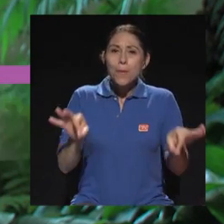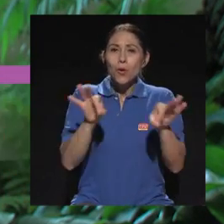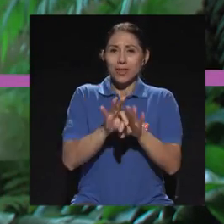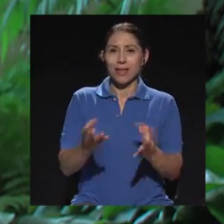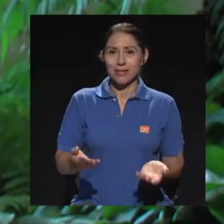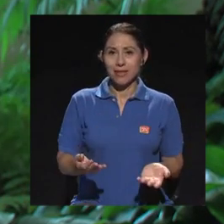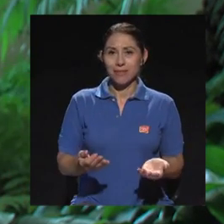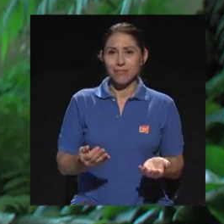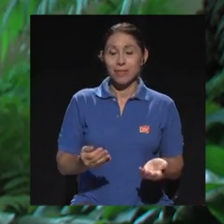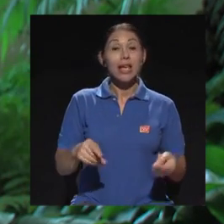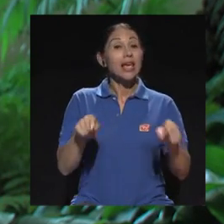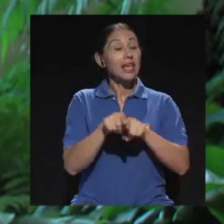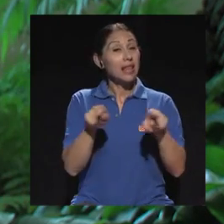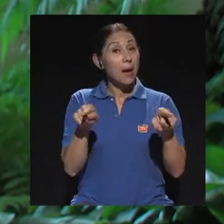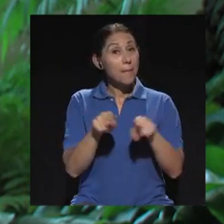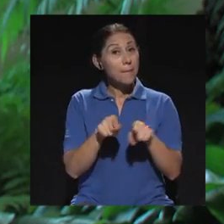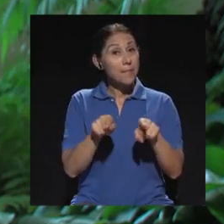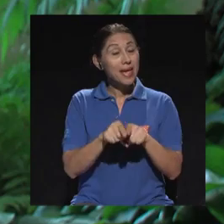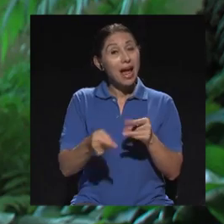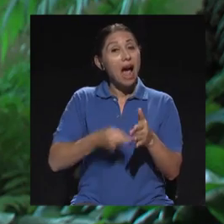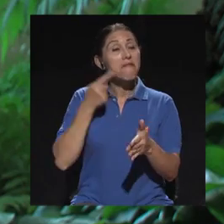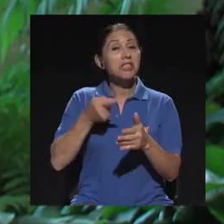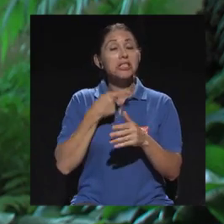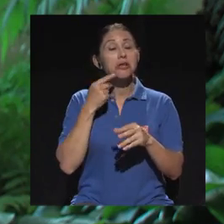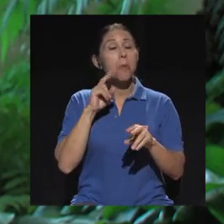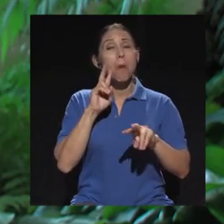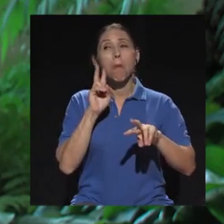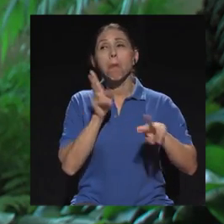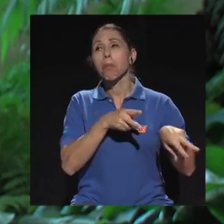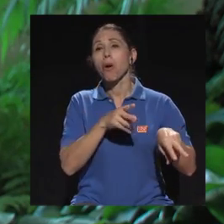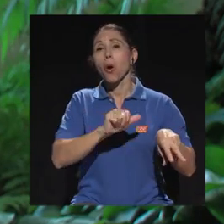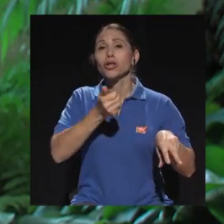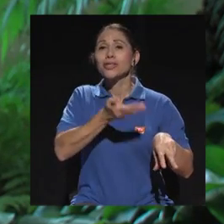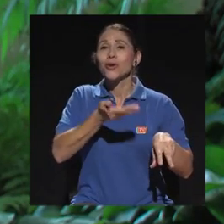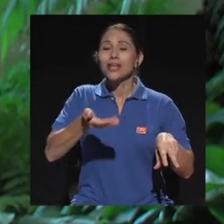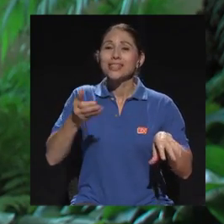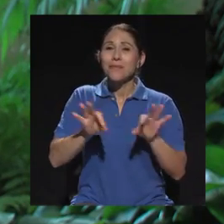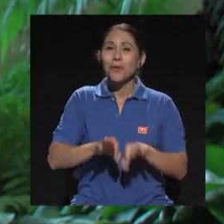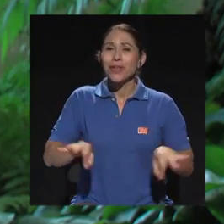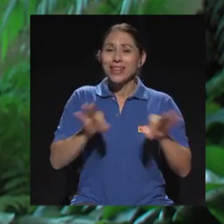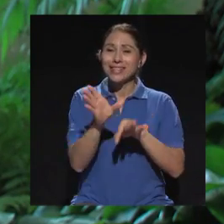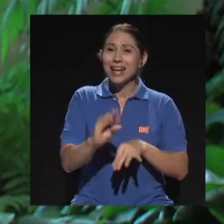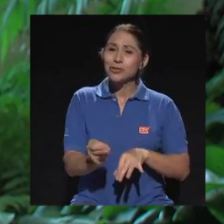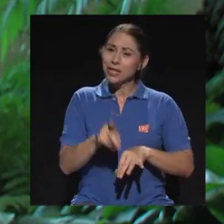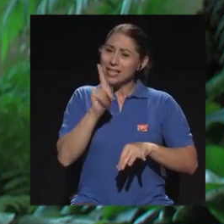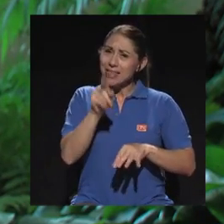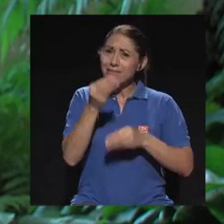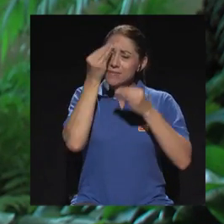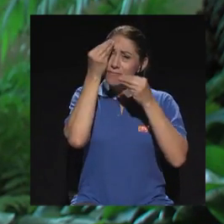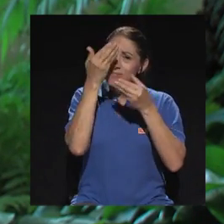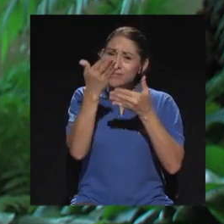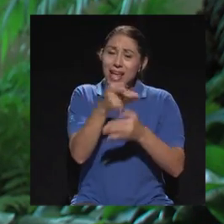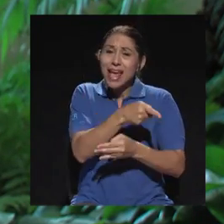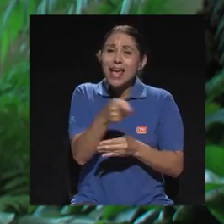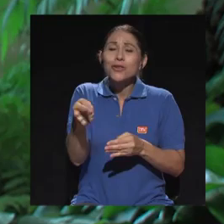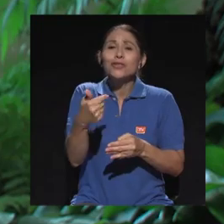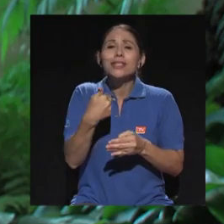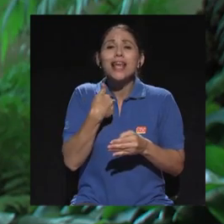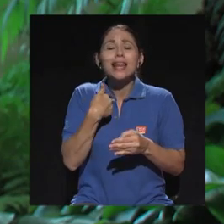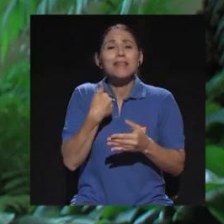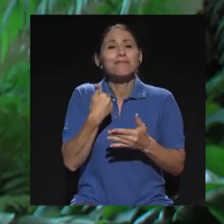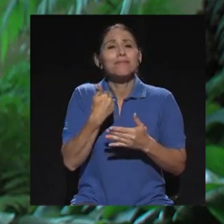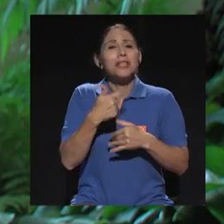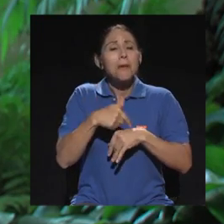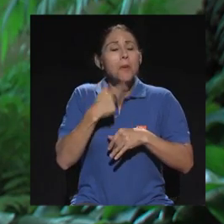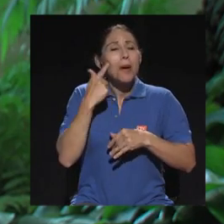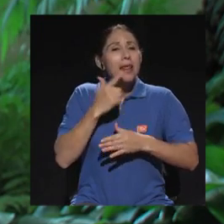desmeritando otras cosas que también son fundamentales de la adolescencia, que ellos pueden disfrutar y que va a haber un tiempo para iniciar